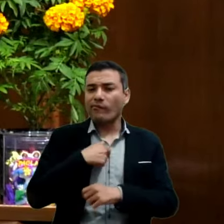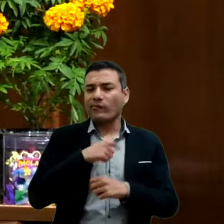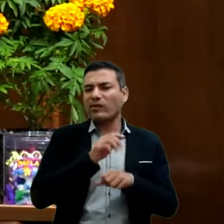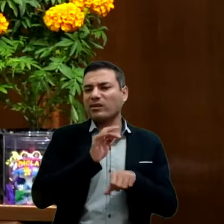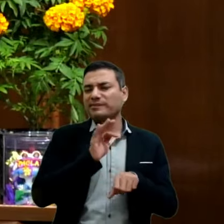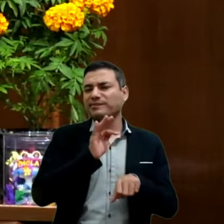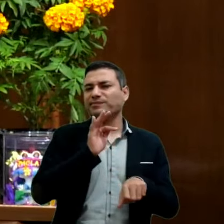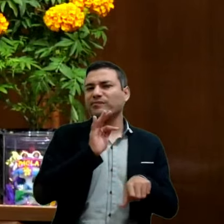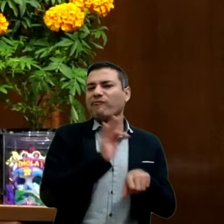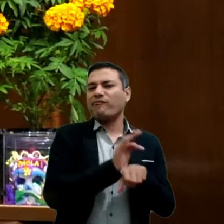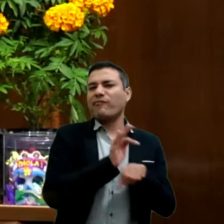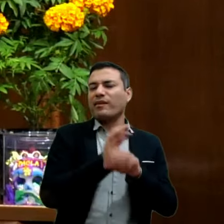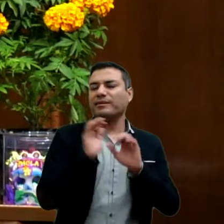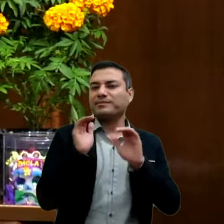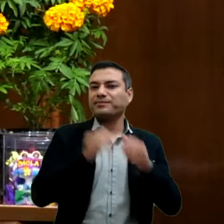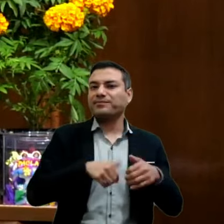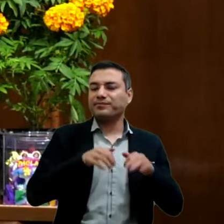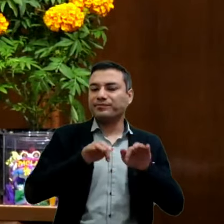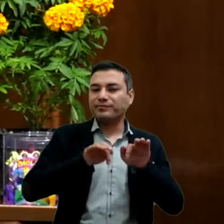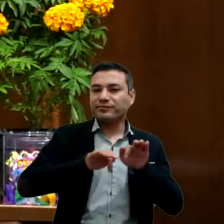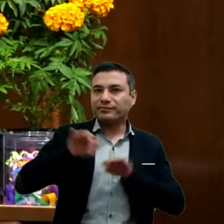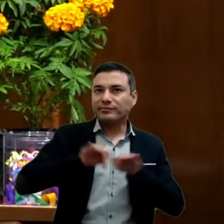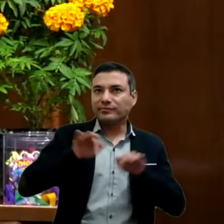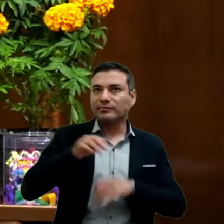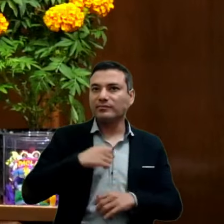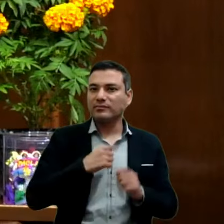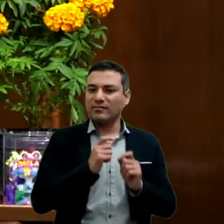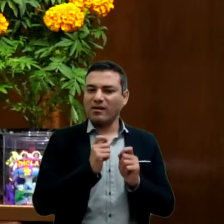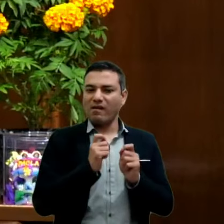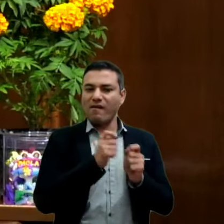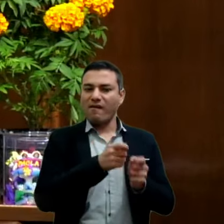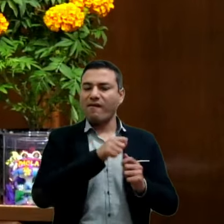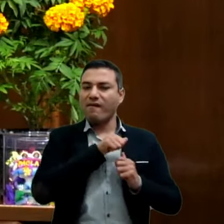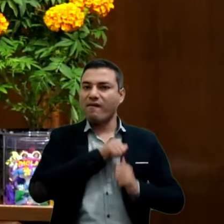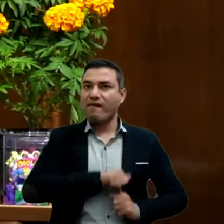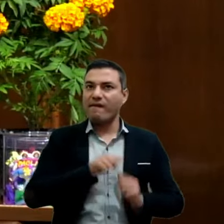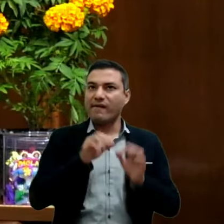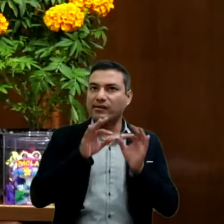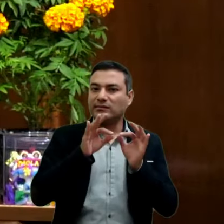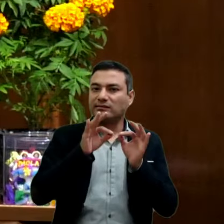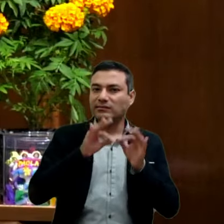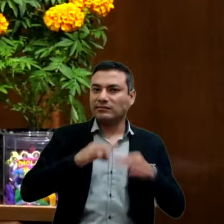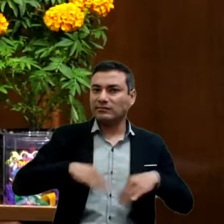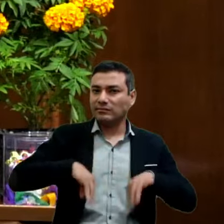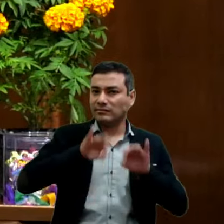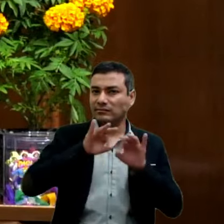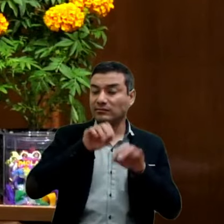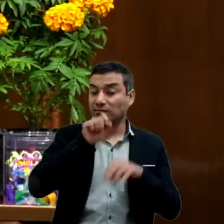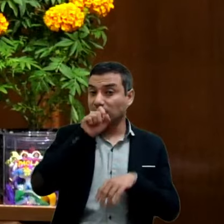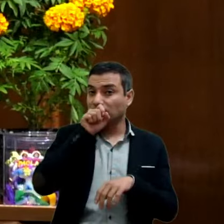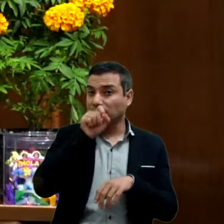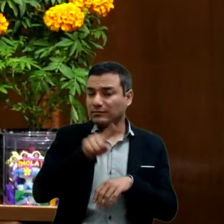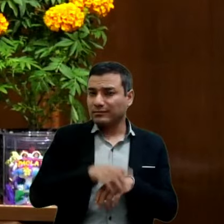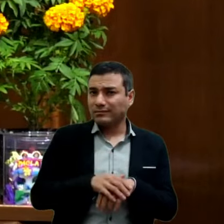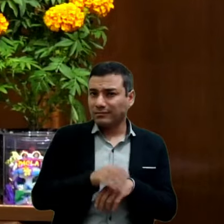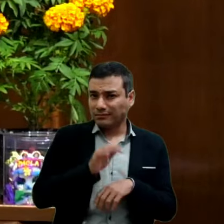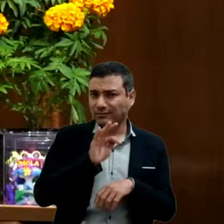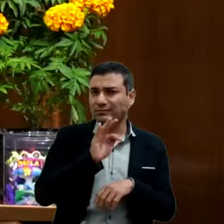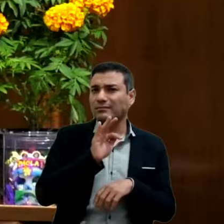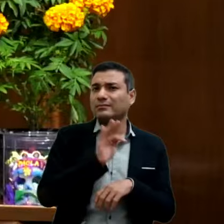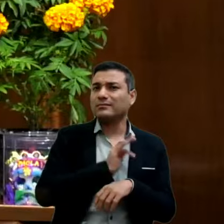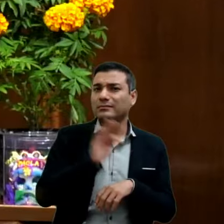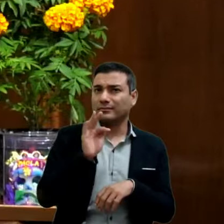muchas ocasiones los colocan en puestos claves, inclusive hasta para que manejen